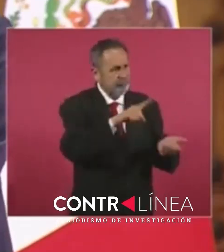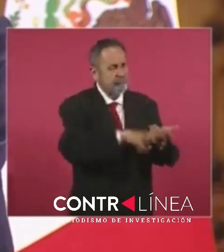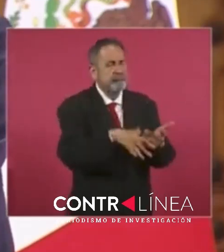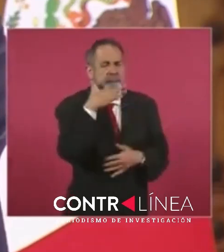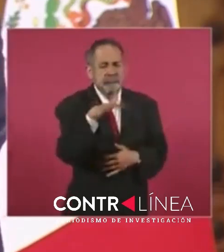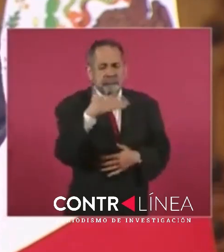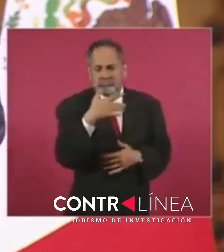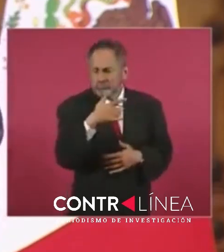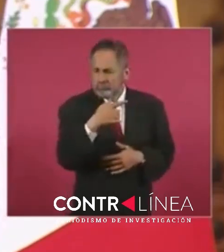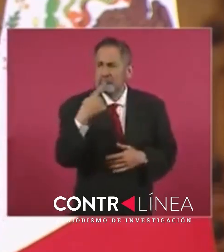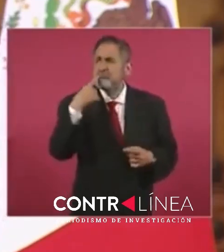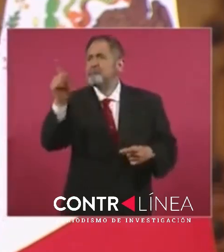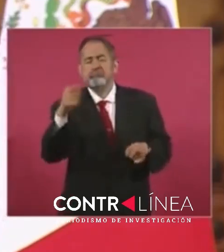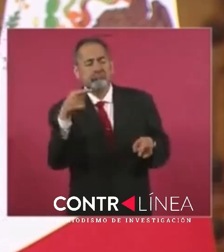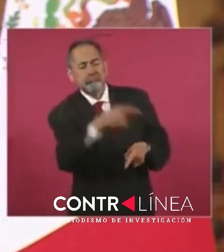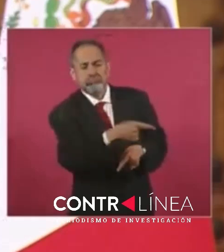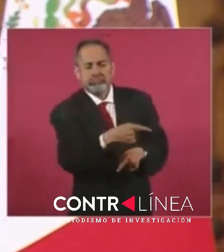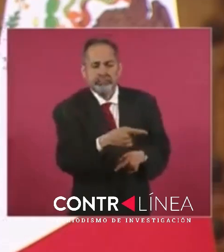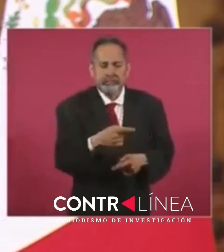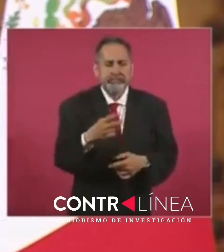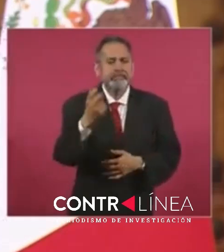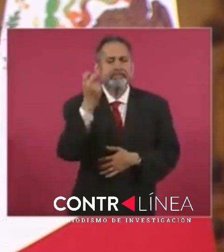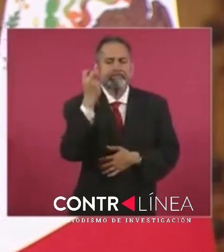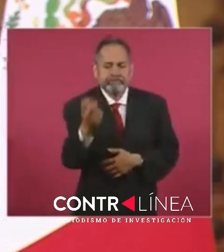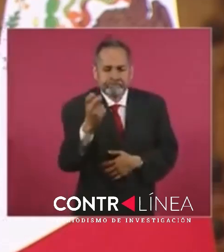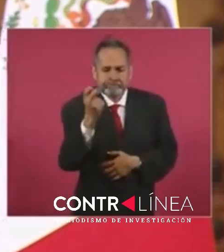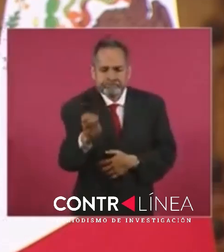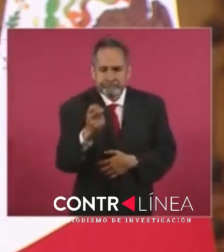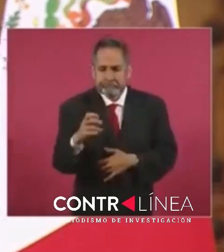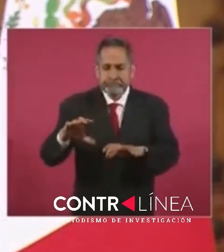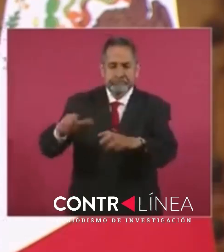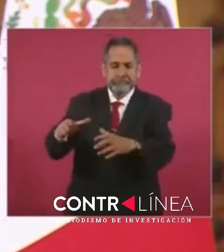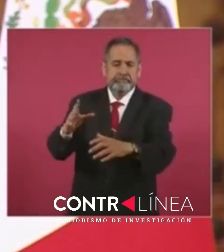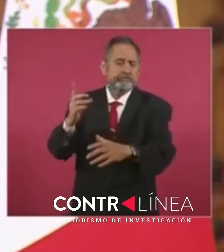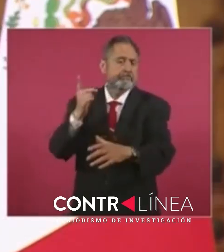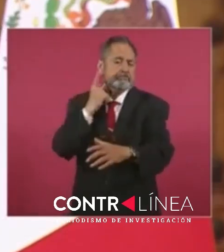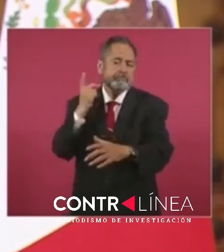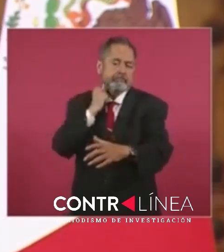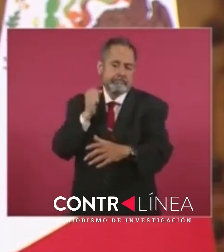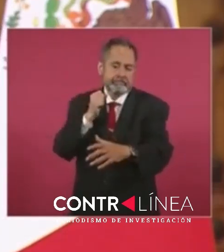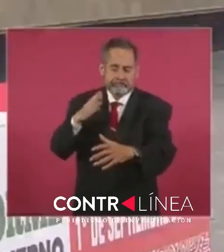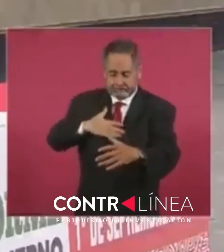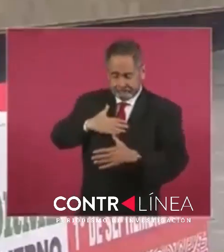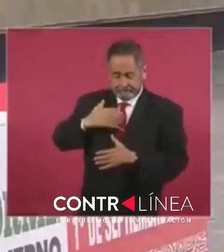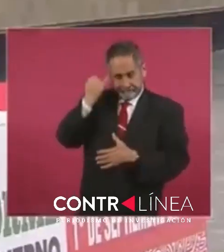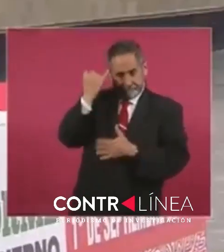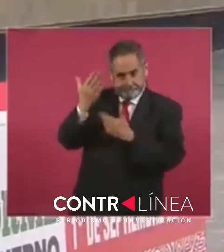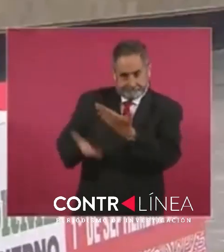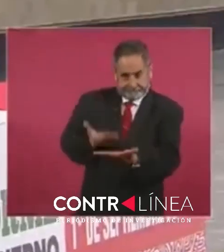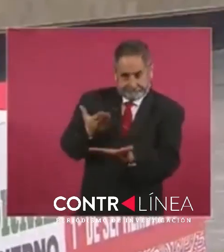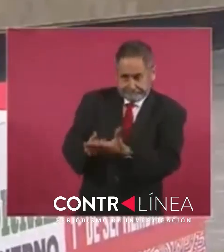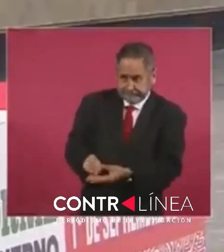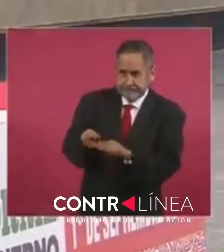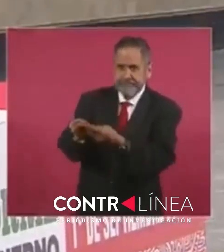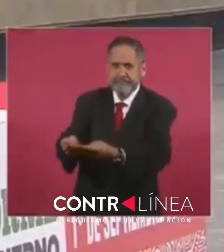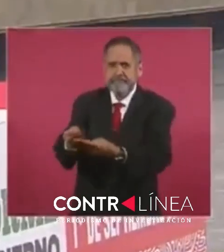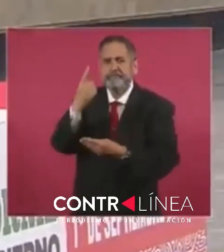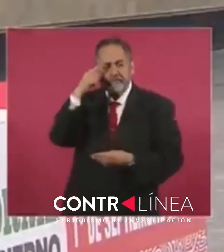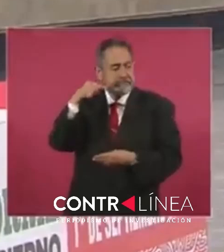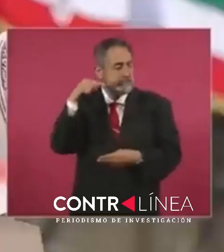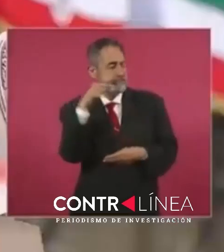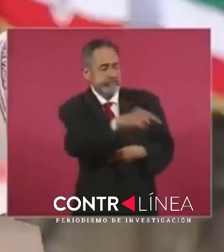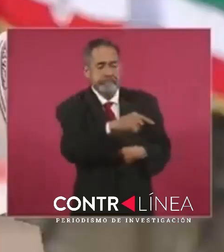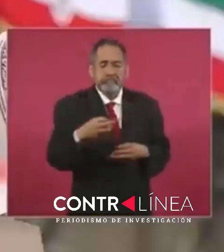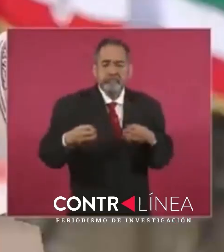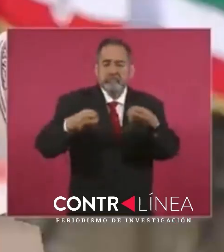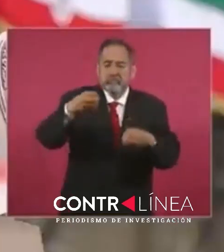Debido a ello, es que enviamos al Congreso una iniciativa para que el pueblo elija a jueces,